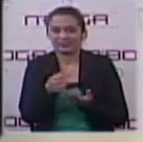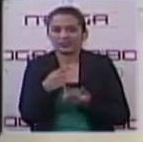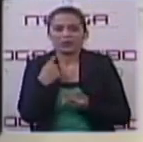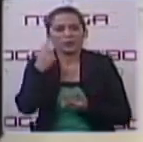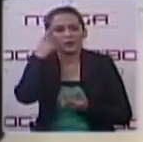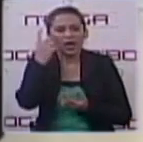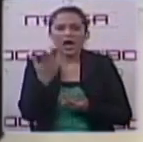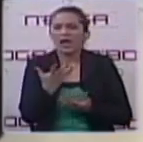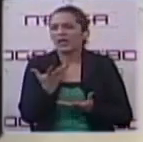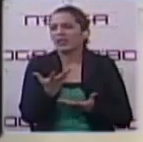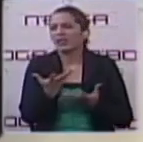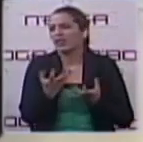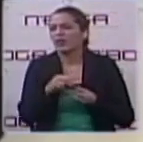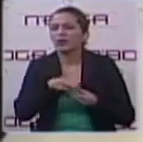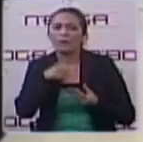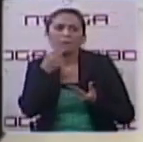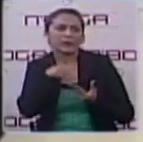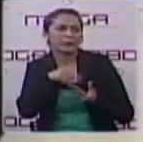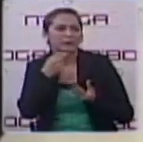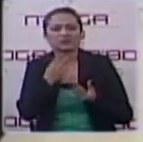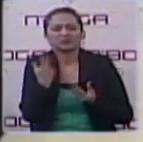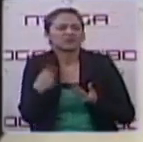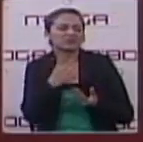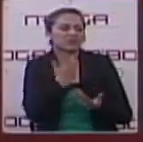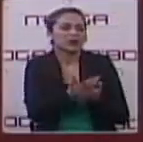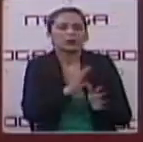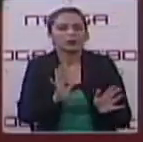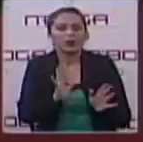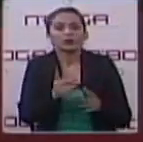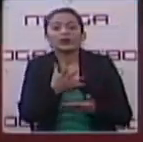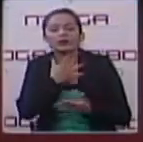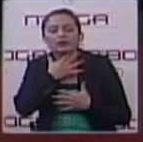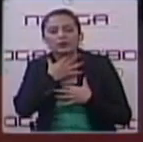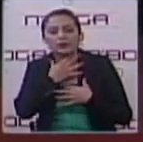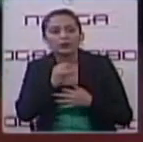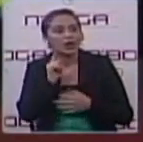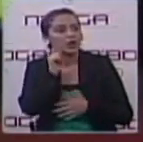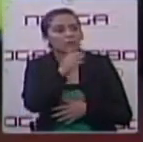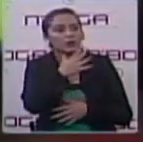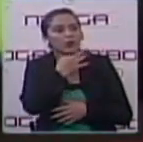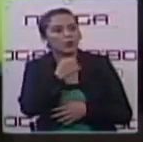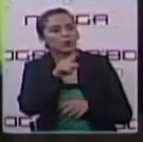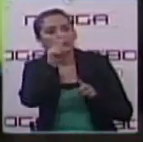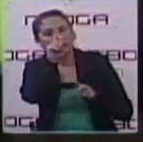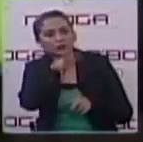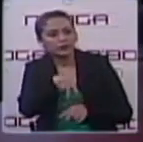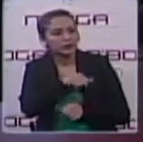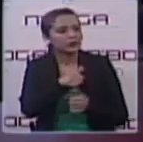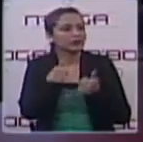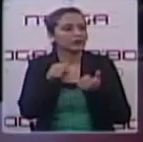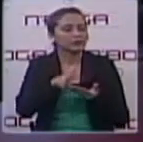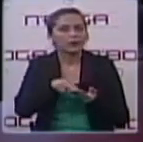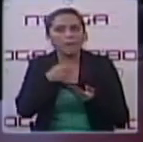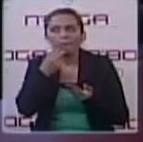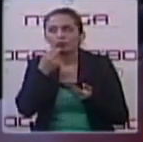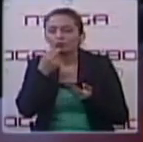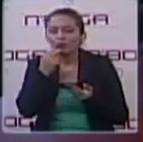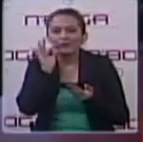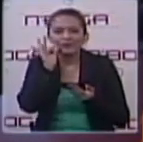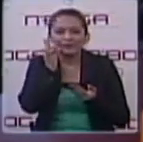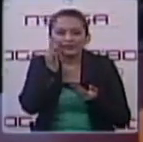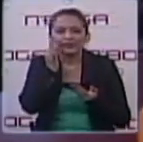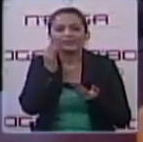vean toda una experiencia en la que pueden vivir eh desde la degustación hasta ya